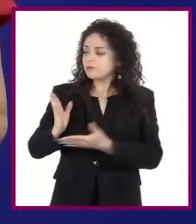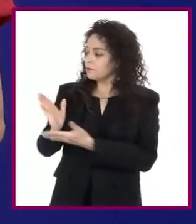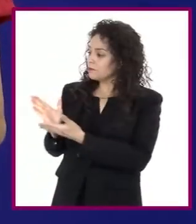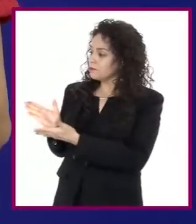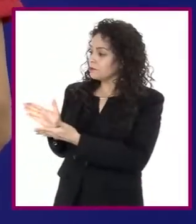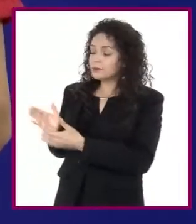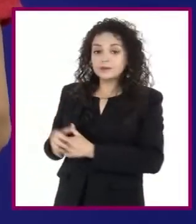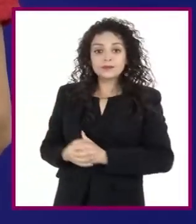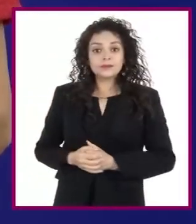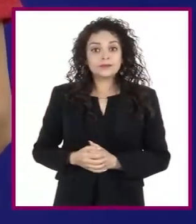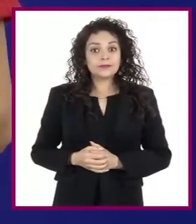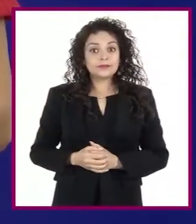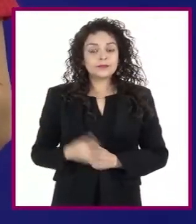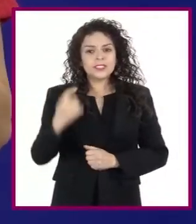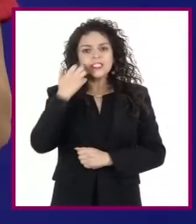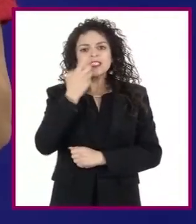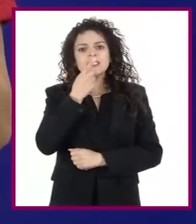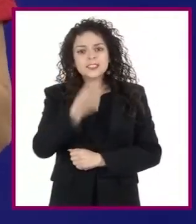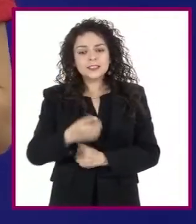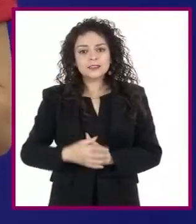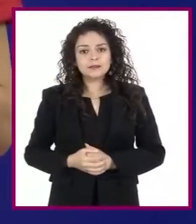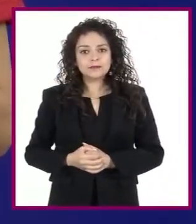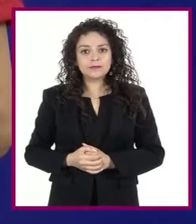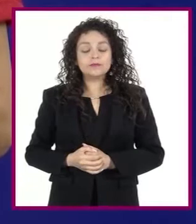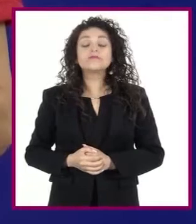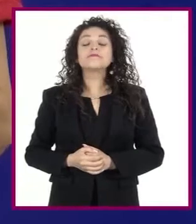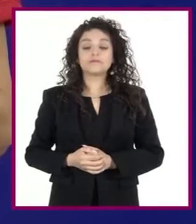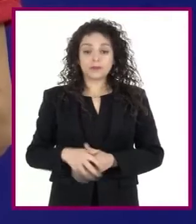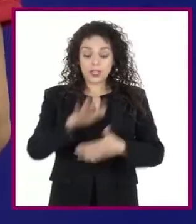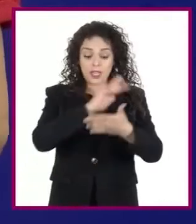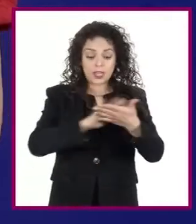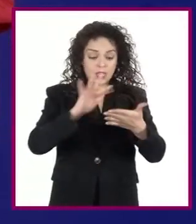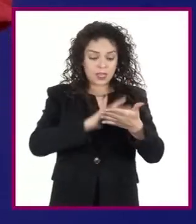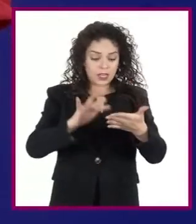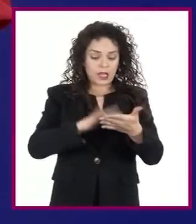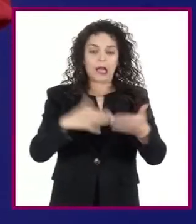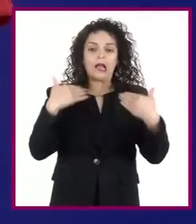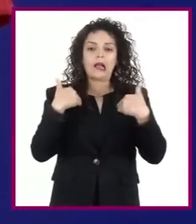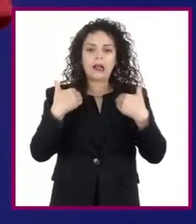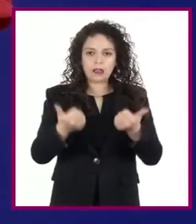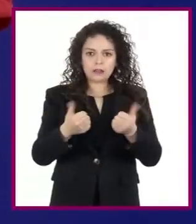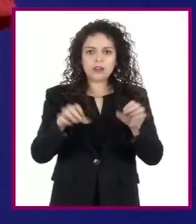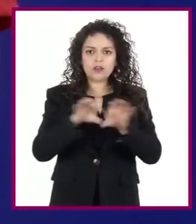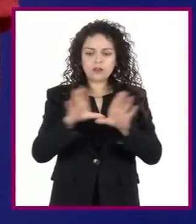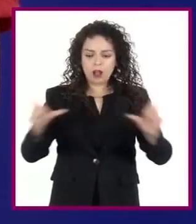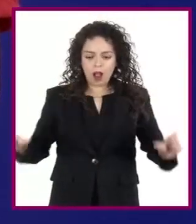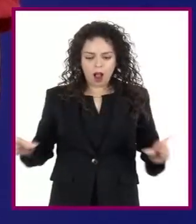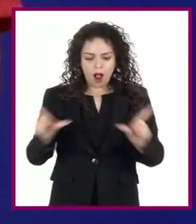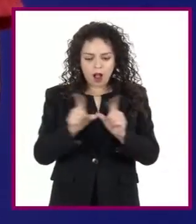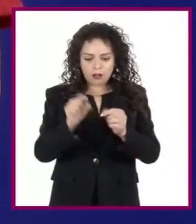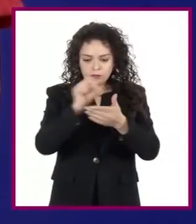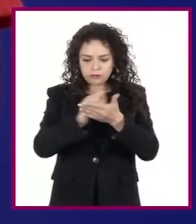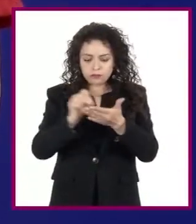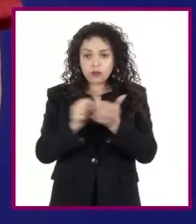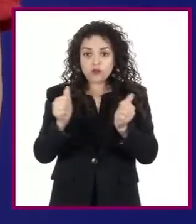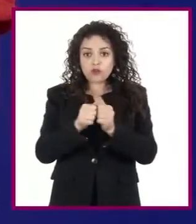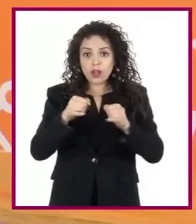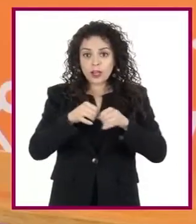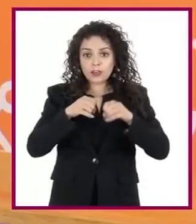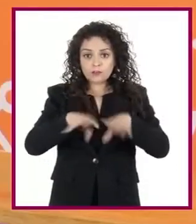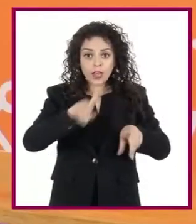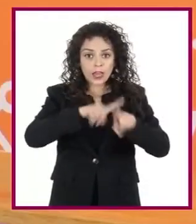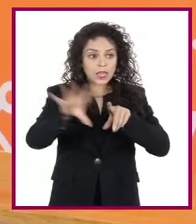resumen? Es decir, interpretaremos textos para componer resúmenes integrando información de varias